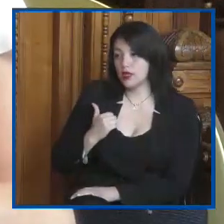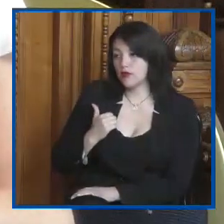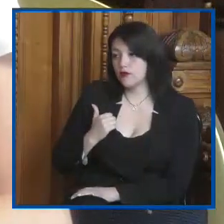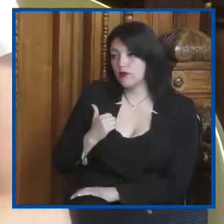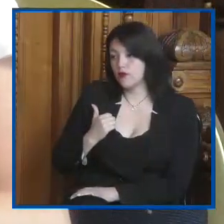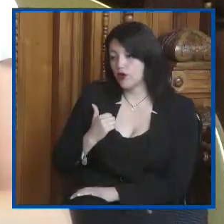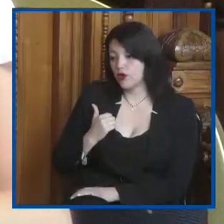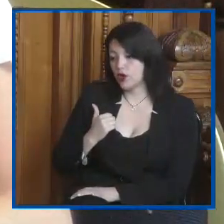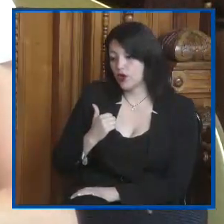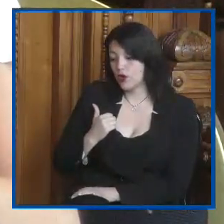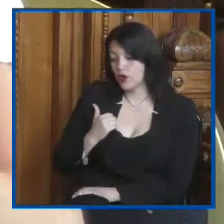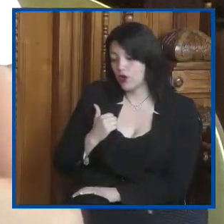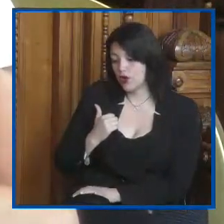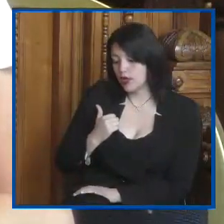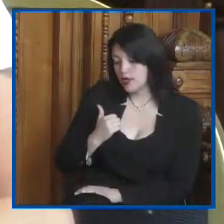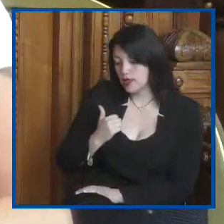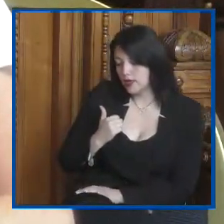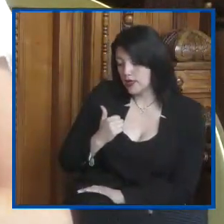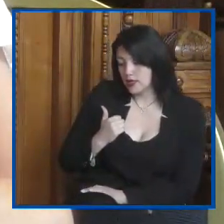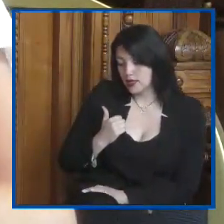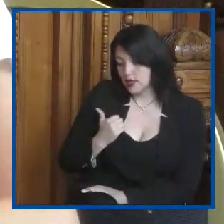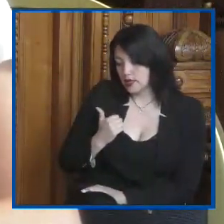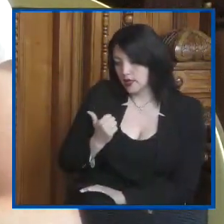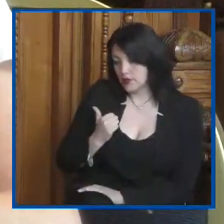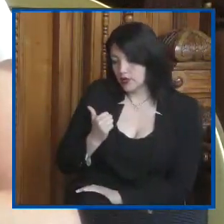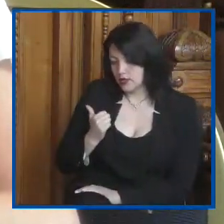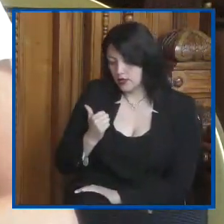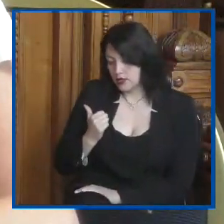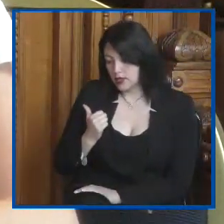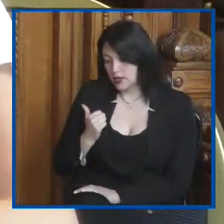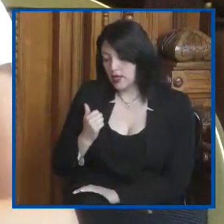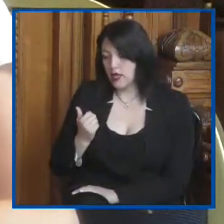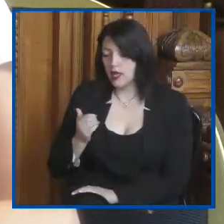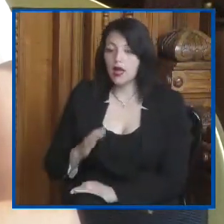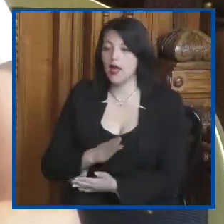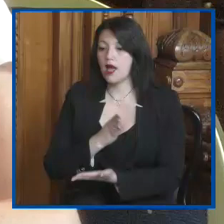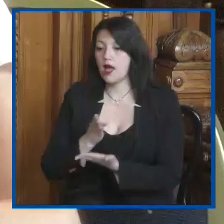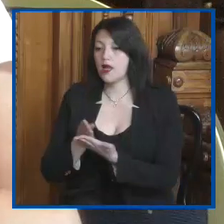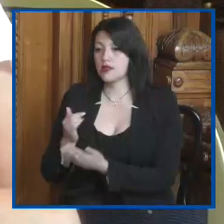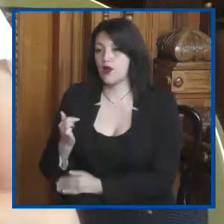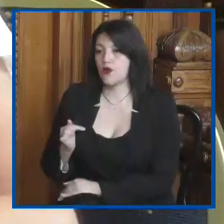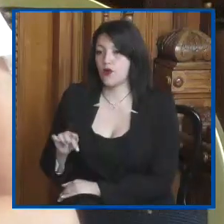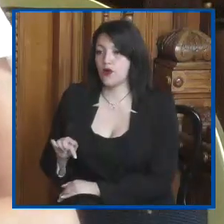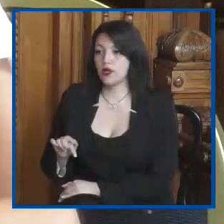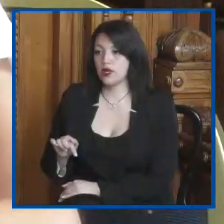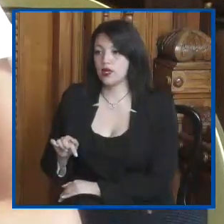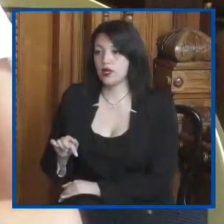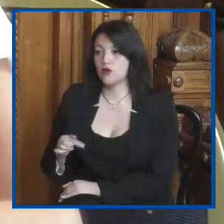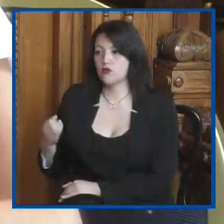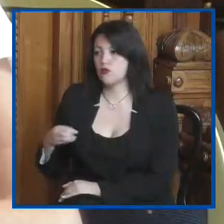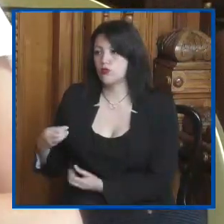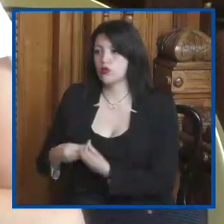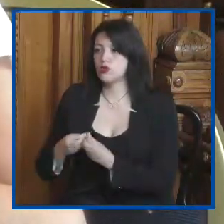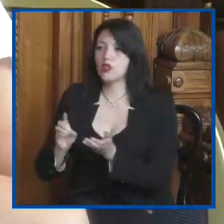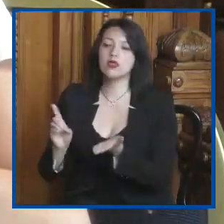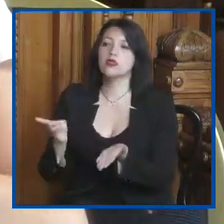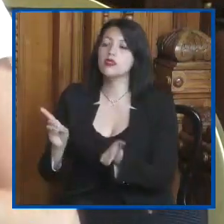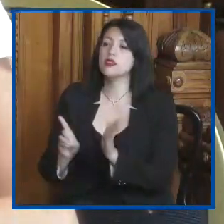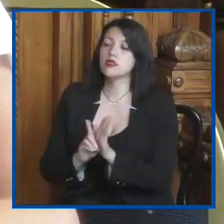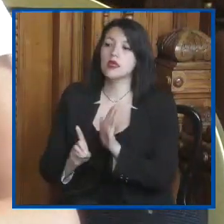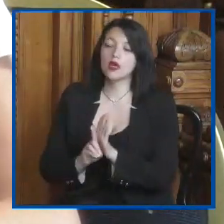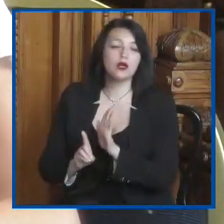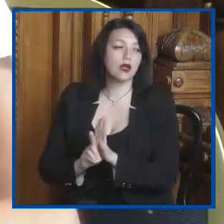ahora tenemos un cambio de gobierno, así que no sé bien qué va a pasar, pero por lo menos hasta ahora hubo muchos decretos que salieron de que